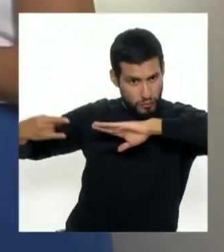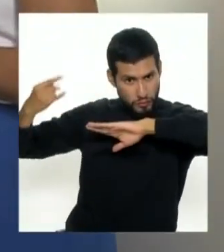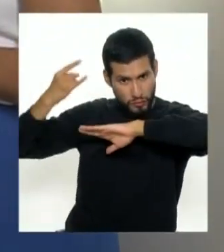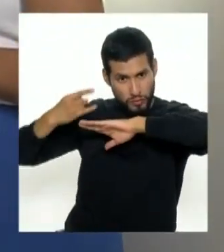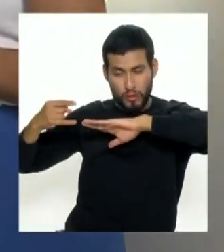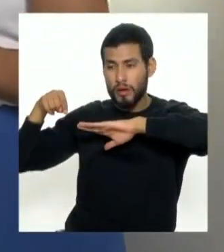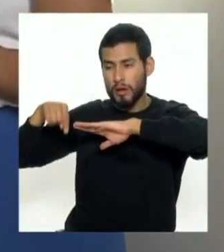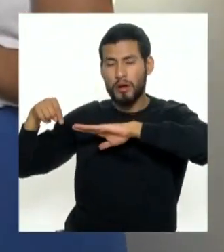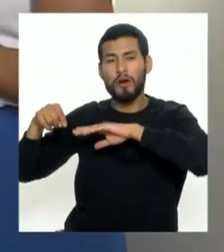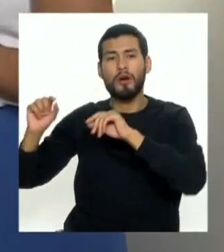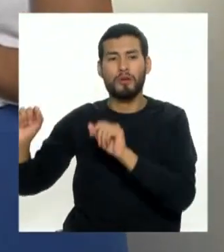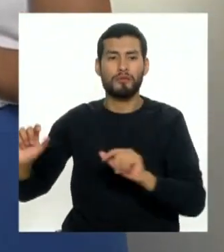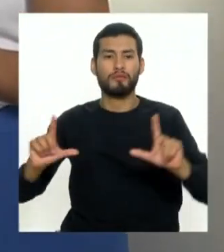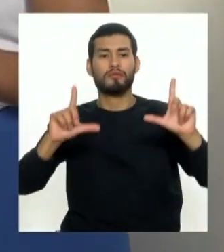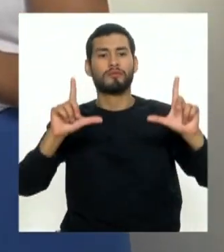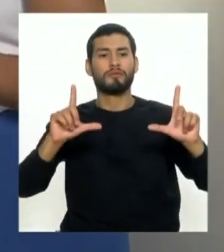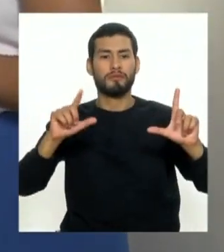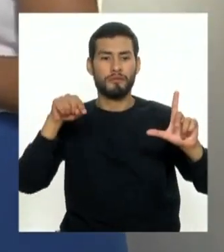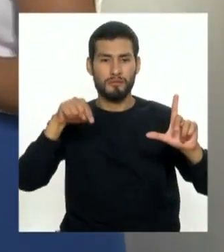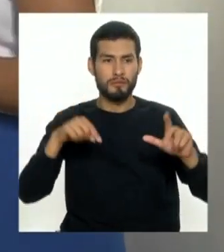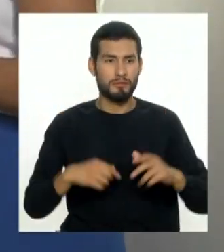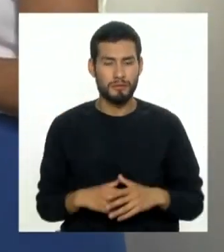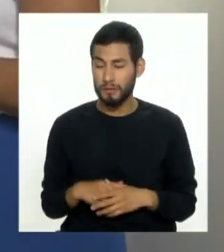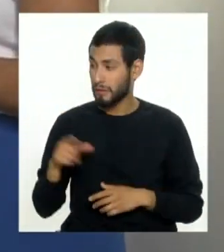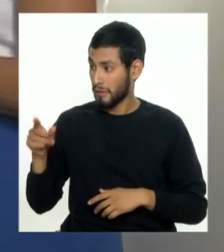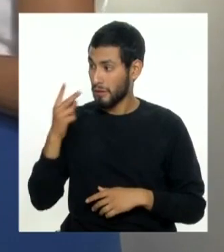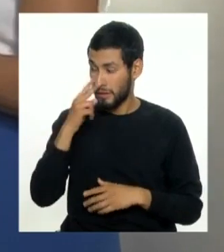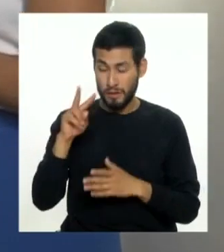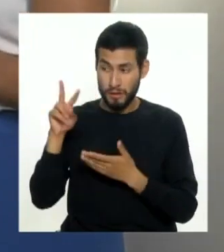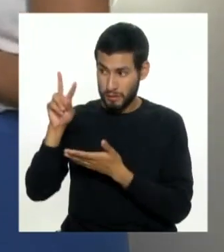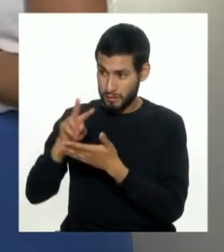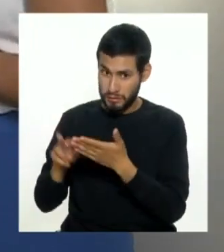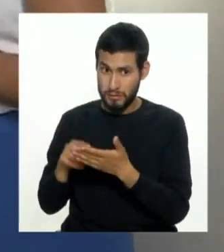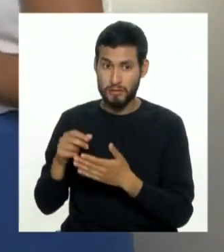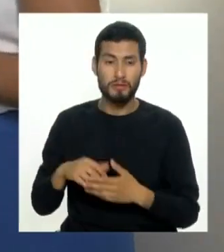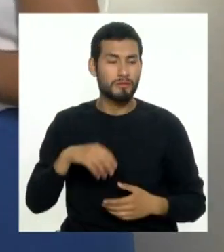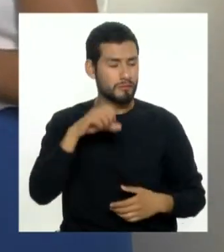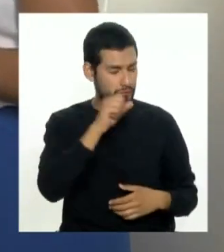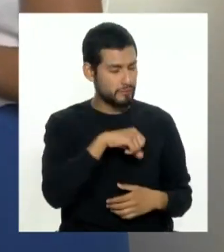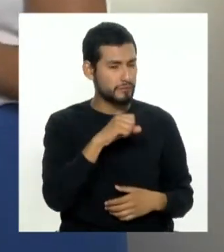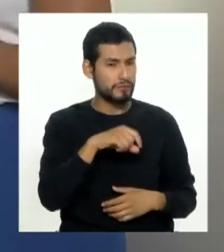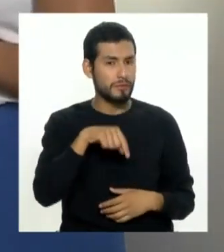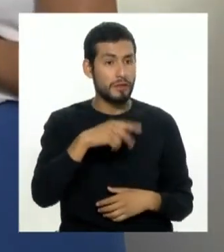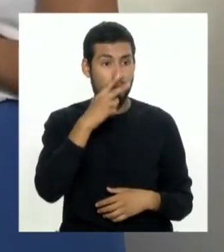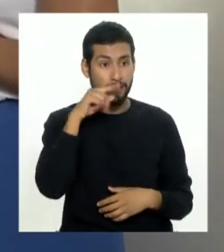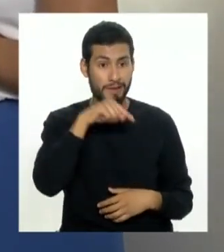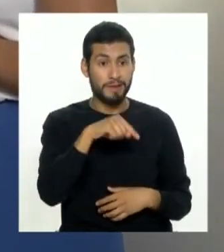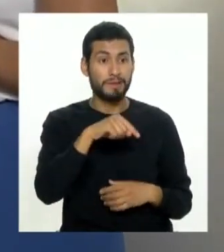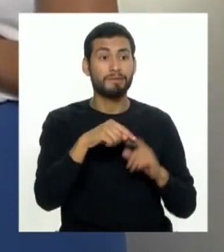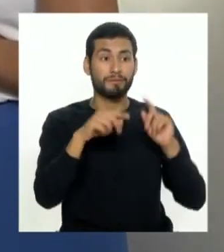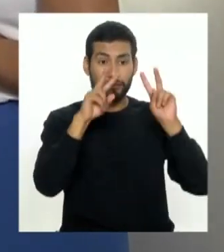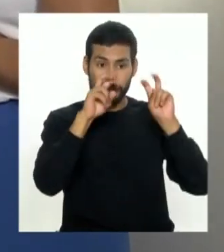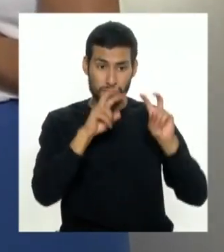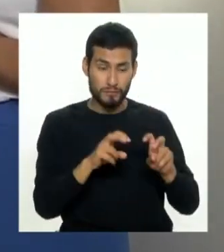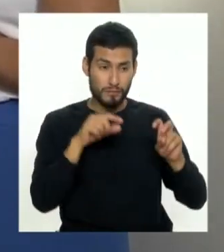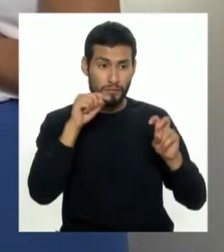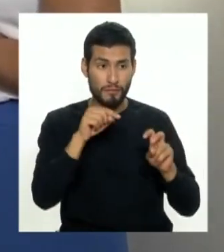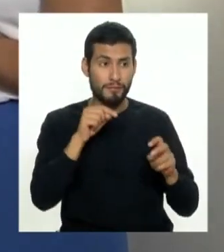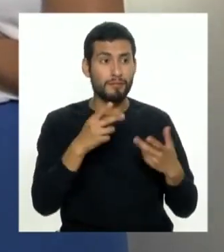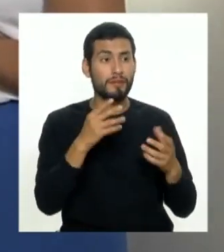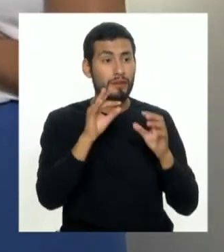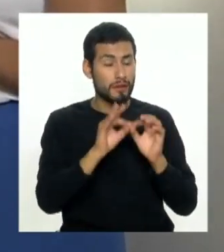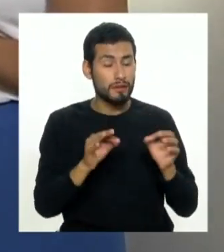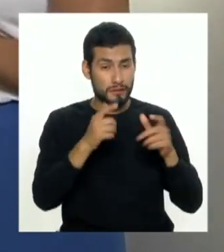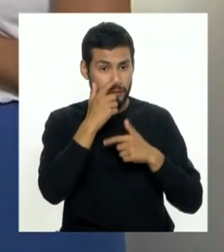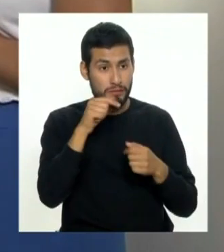sistema, proyectándose en la pantalla. Y ustedes van a ir leyendo, ¿verdad? Exacto. Como podemos ver, acá estamos realizando un estudio en el cual lo